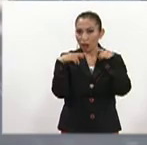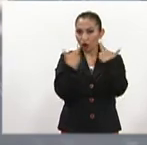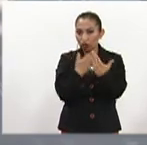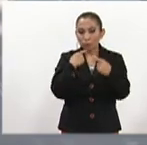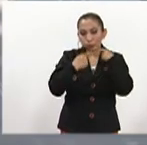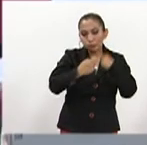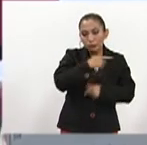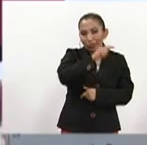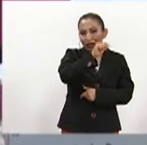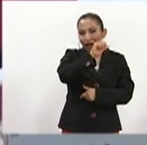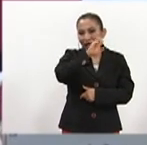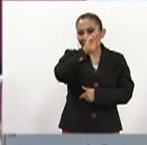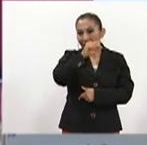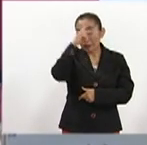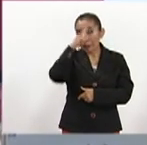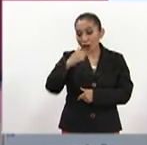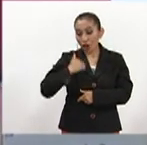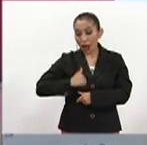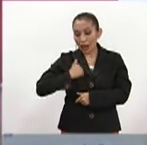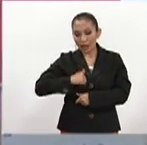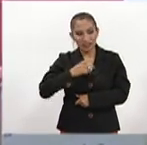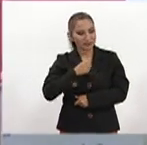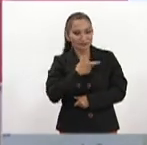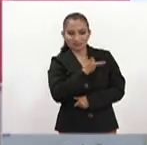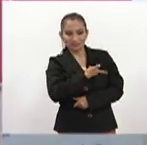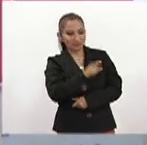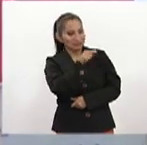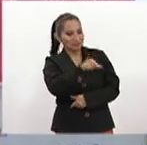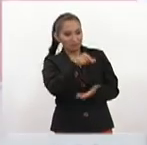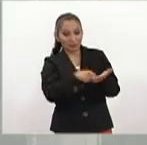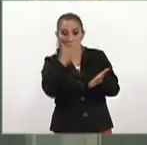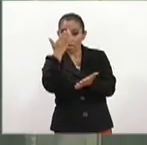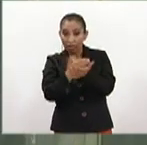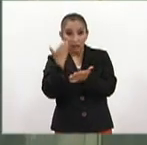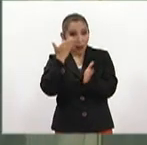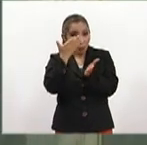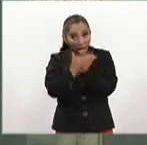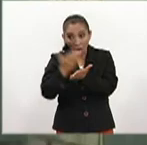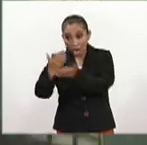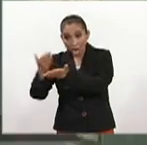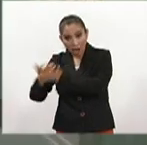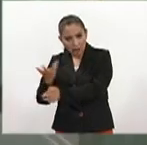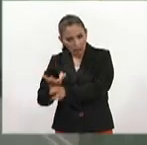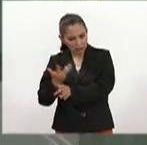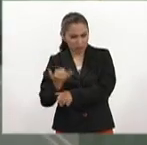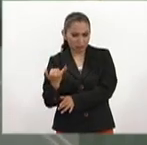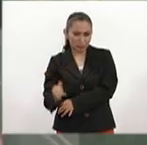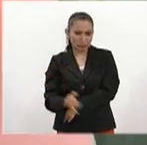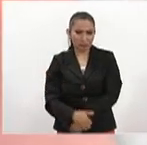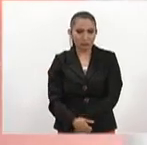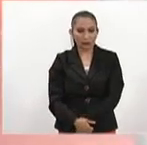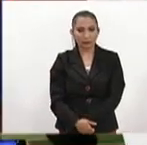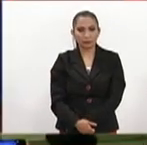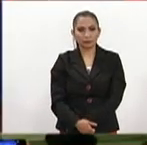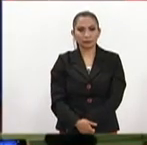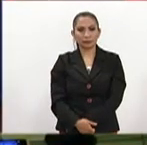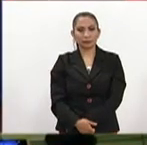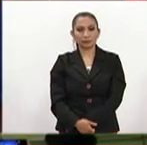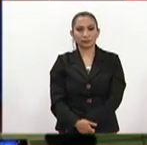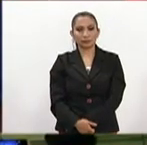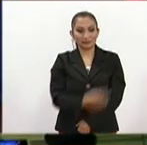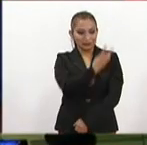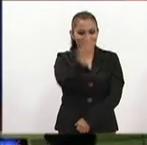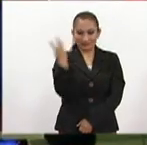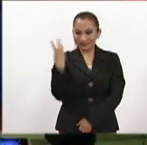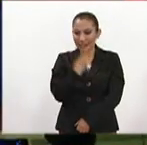de renegociación del Telecán. México y Canadá rechazan la cláusula de caducidad propuesta por los Estados Unidos. Los